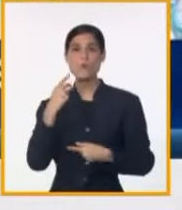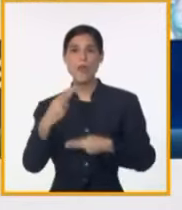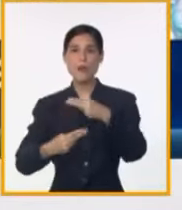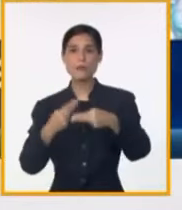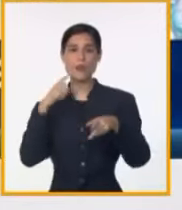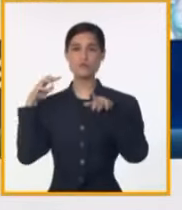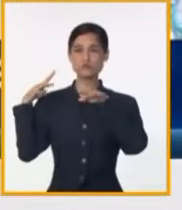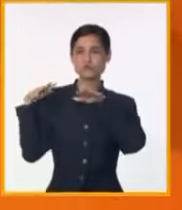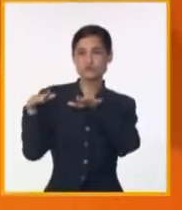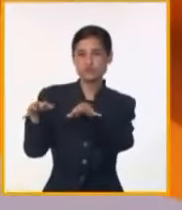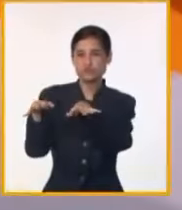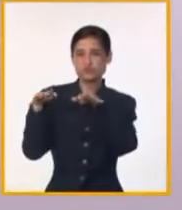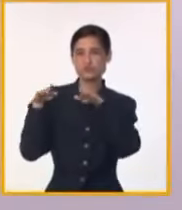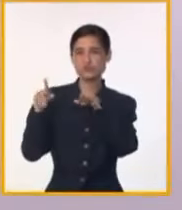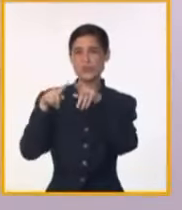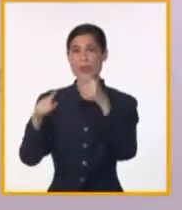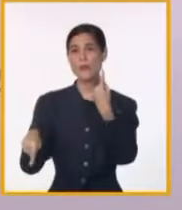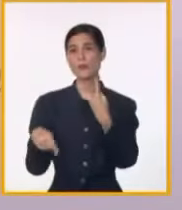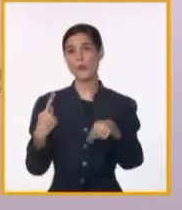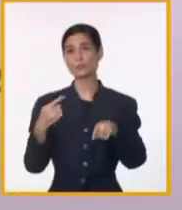al presidente Javier